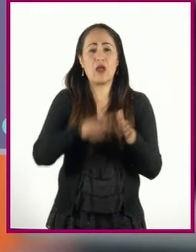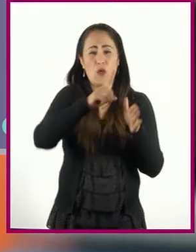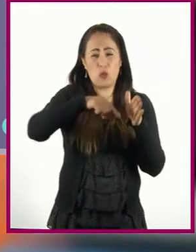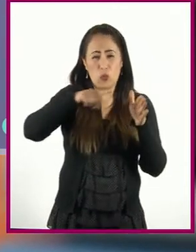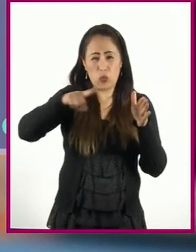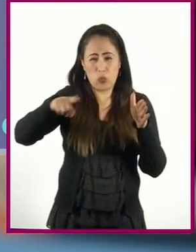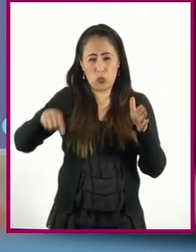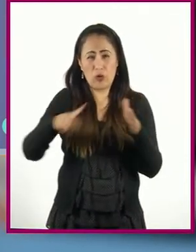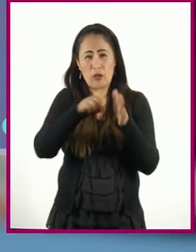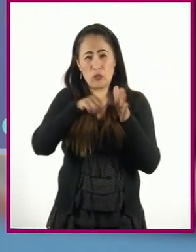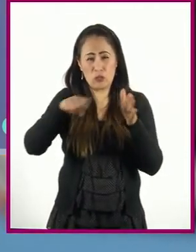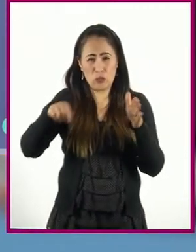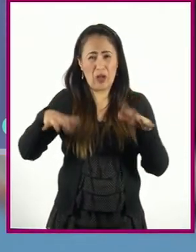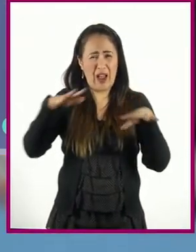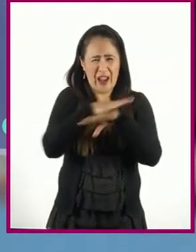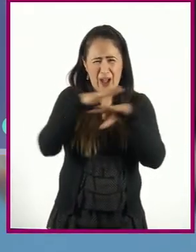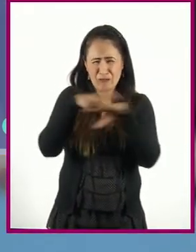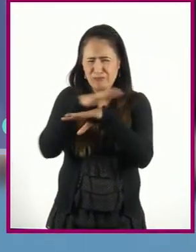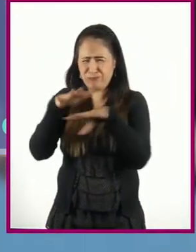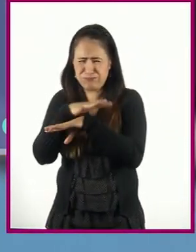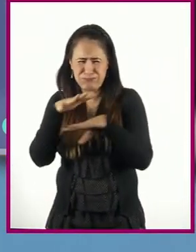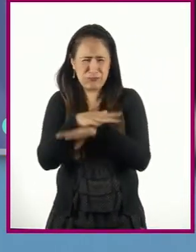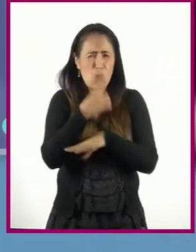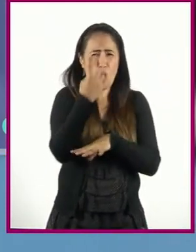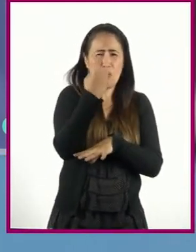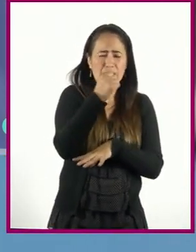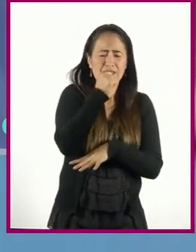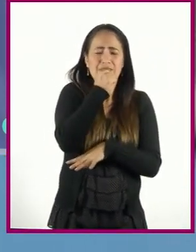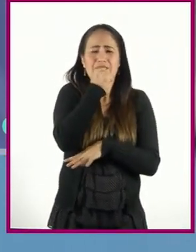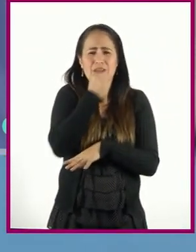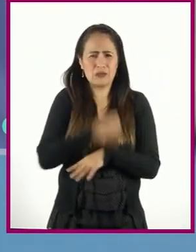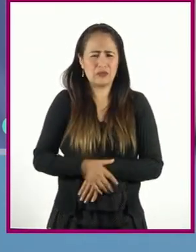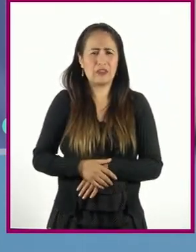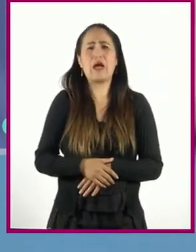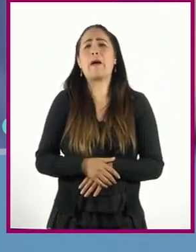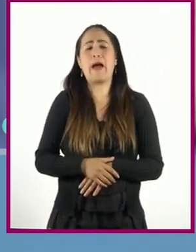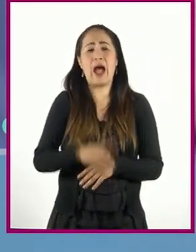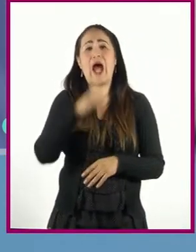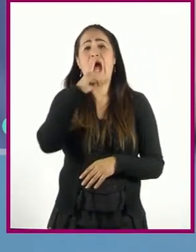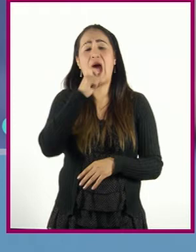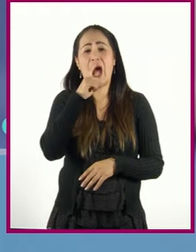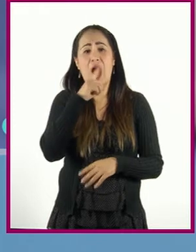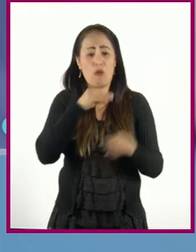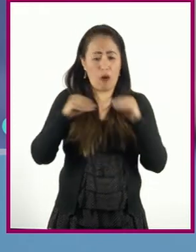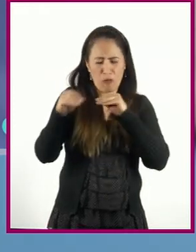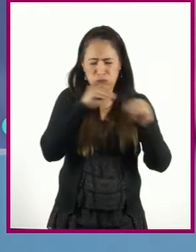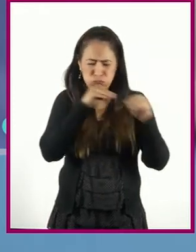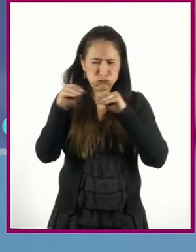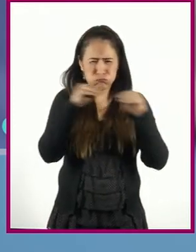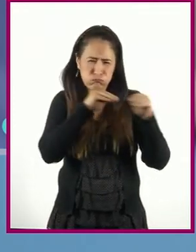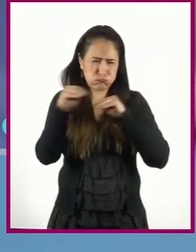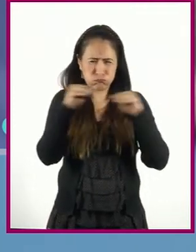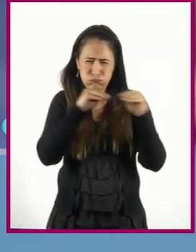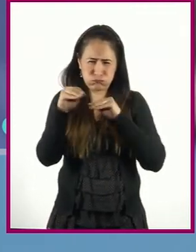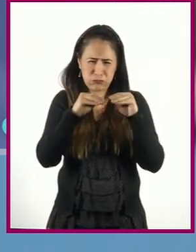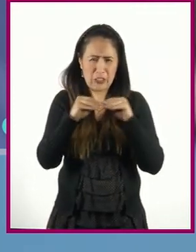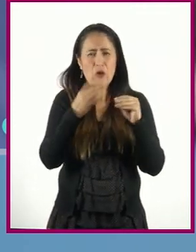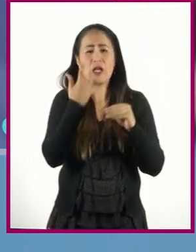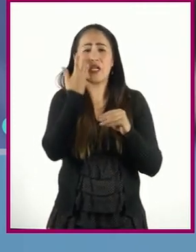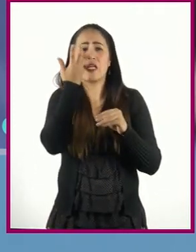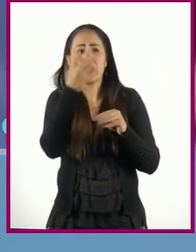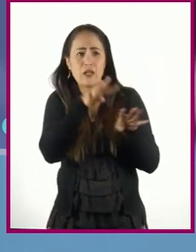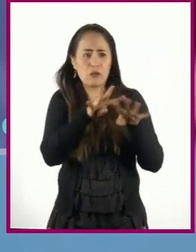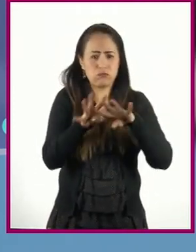millones de veces por segundo, lo que induce a que todas las moléculas de agua sigan estas variaciones y traten de orientarse